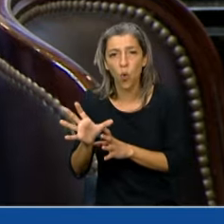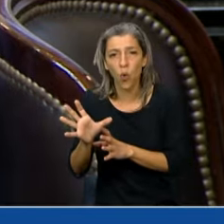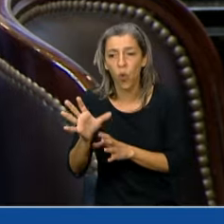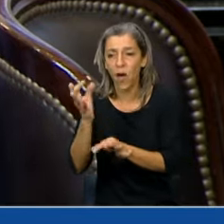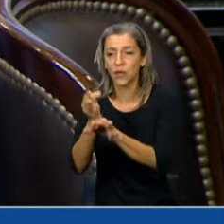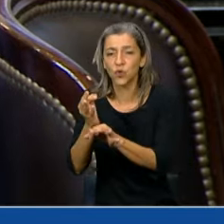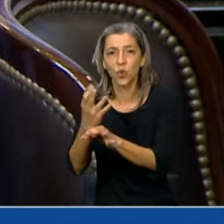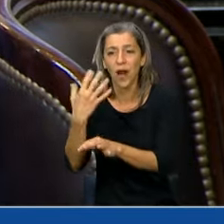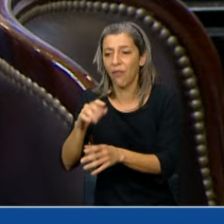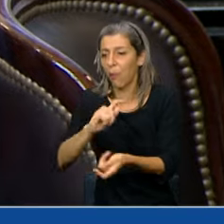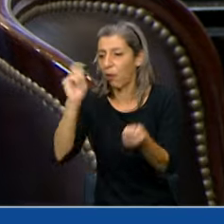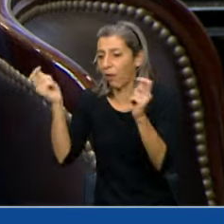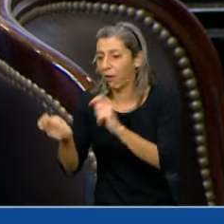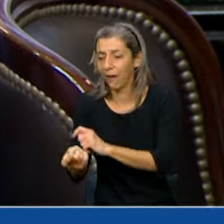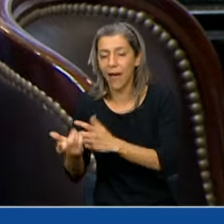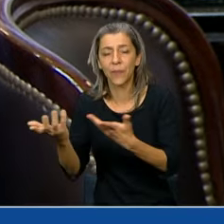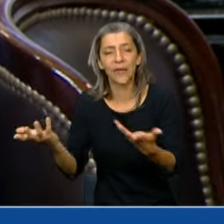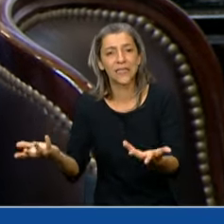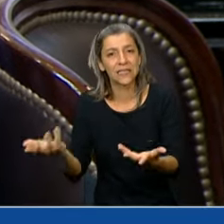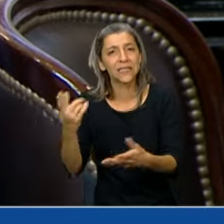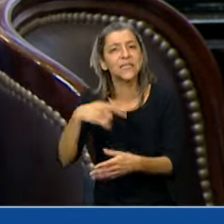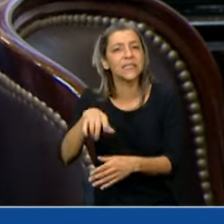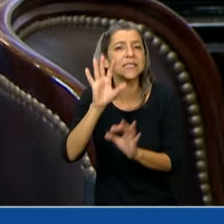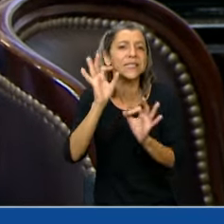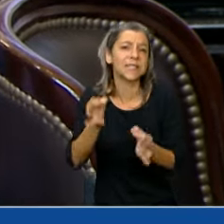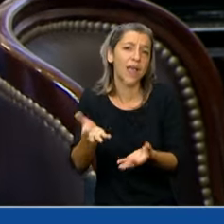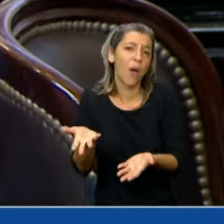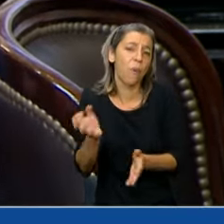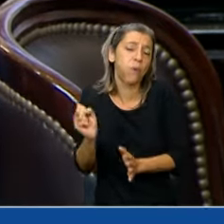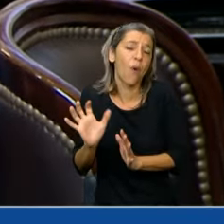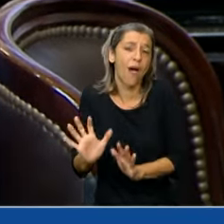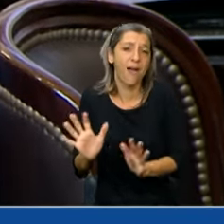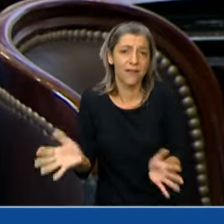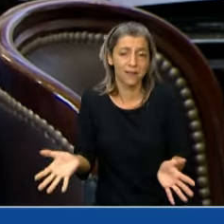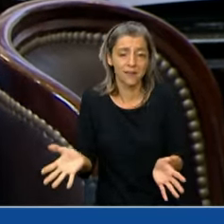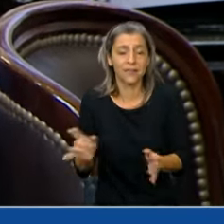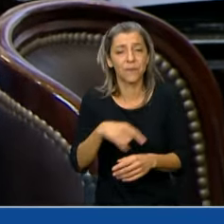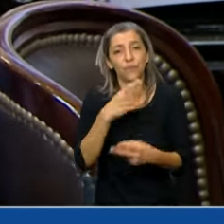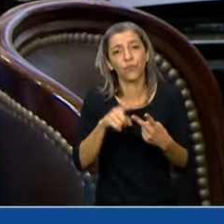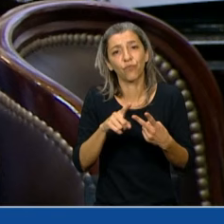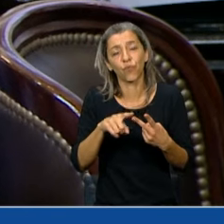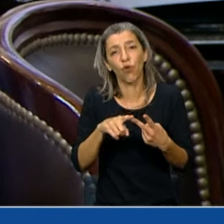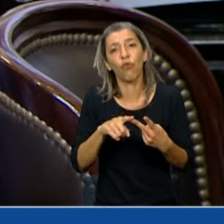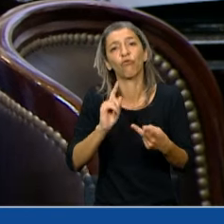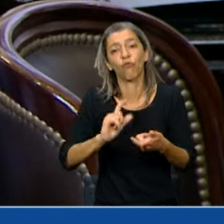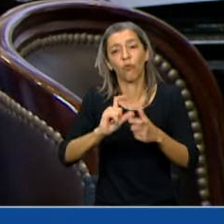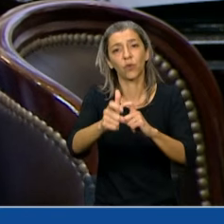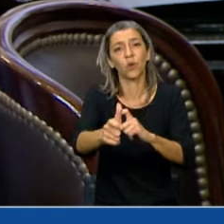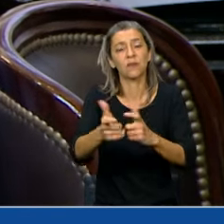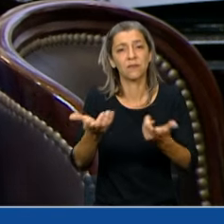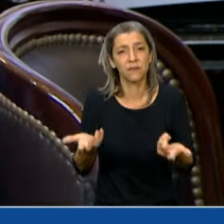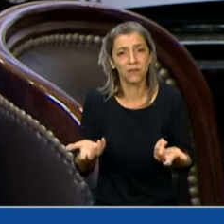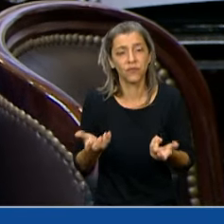lo mejor cosas que ya se saben pero pasa el otro tema El coeficiente para actualizar